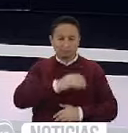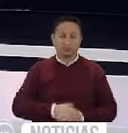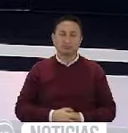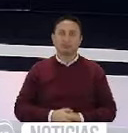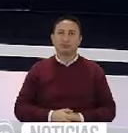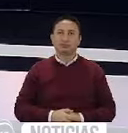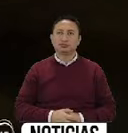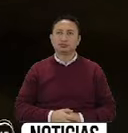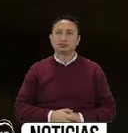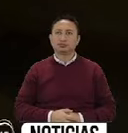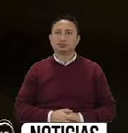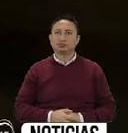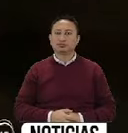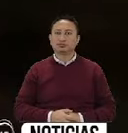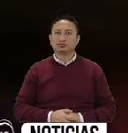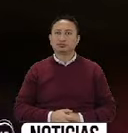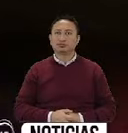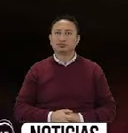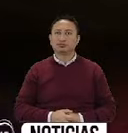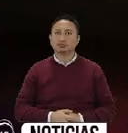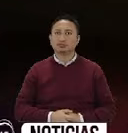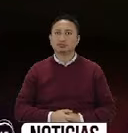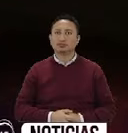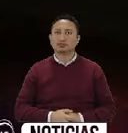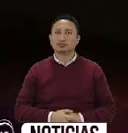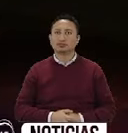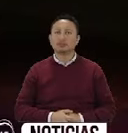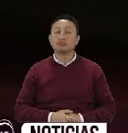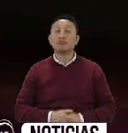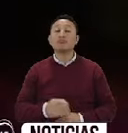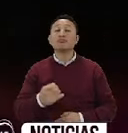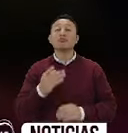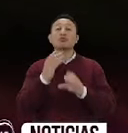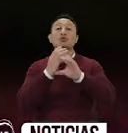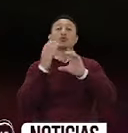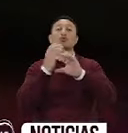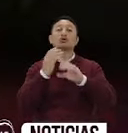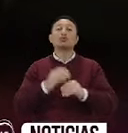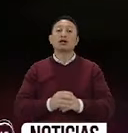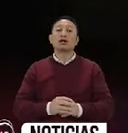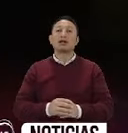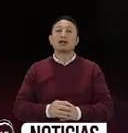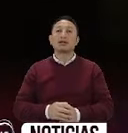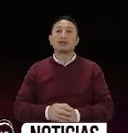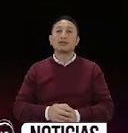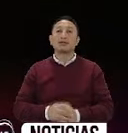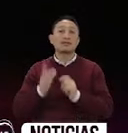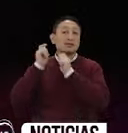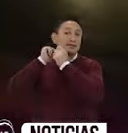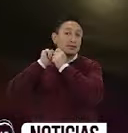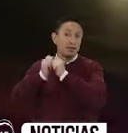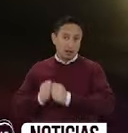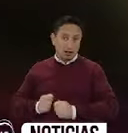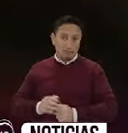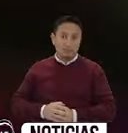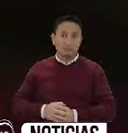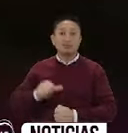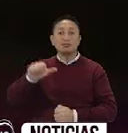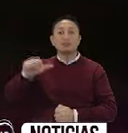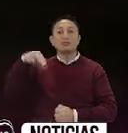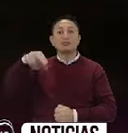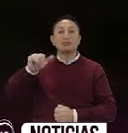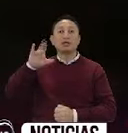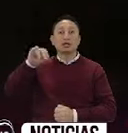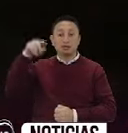asesinato. En un paradero de buses ubicado en la avenida Narcisa de Jesús al norte de Guayaquil, Analí R., una